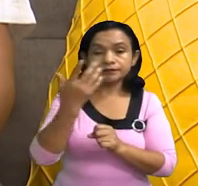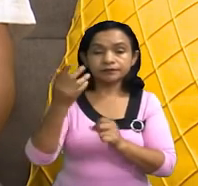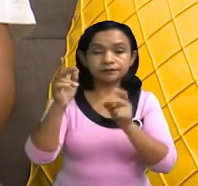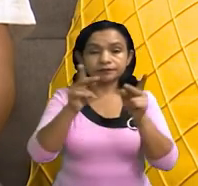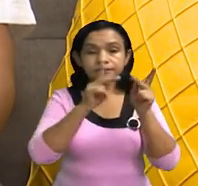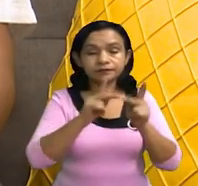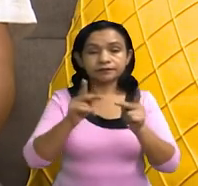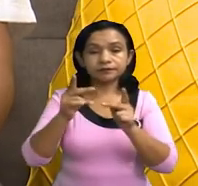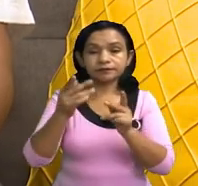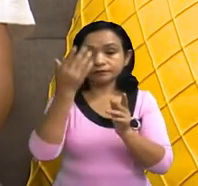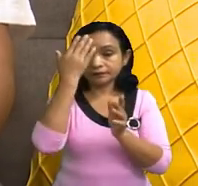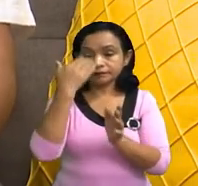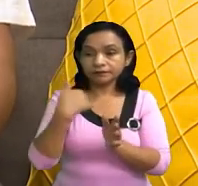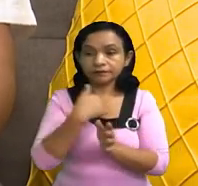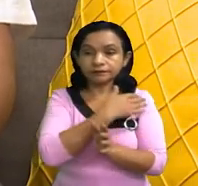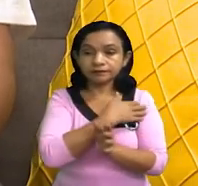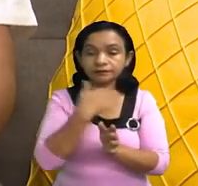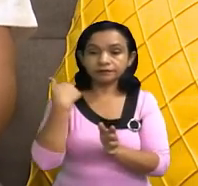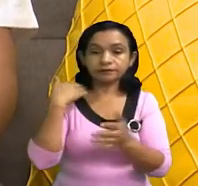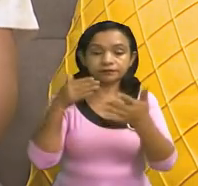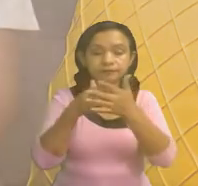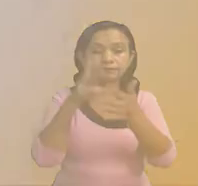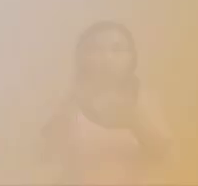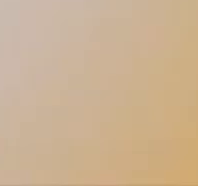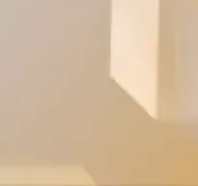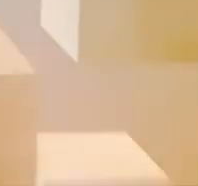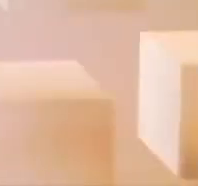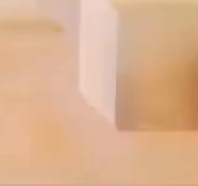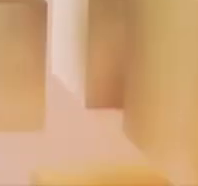feligresía católica. Hacemos una breve pausa y ya volvemos.